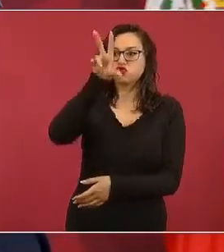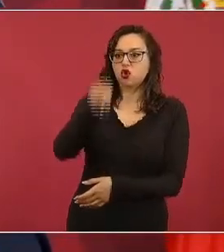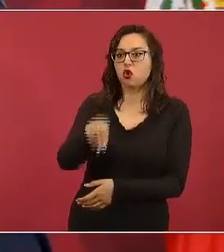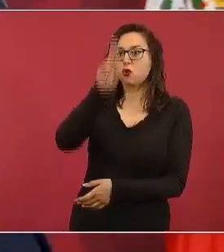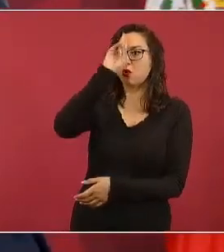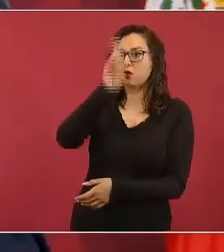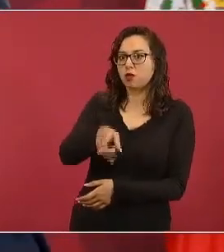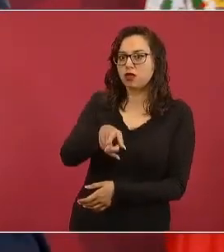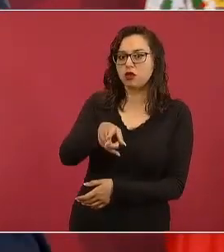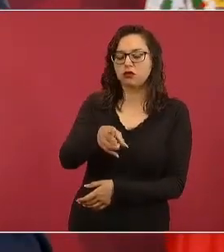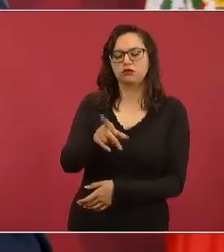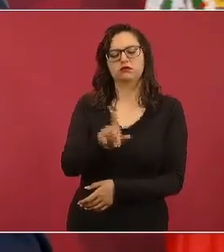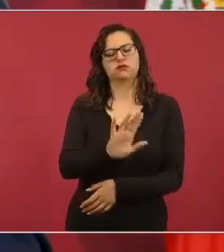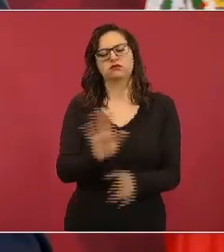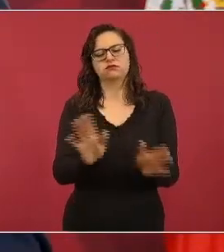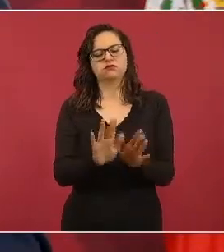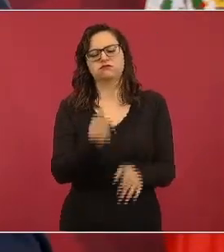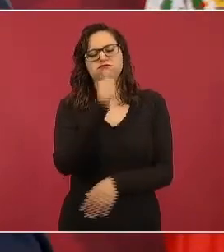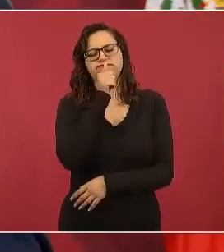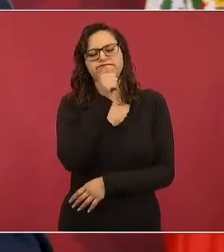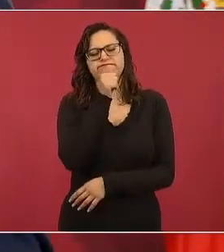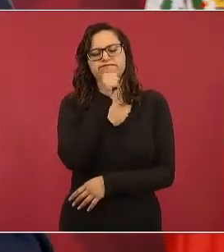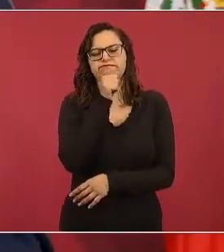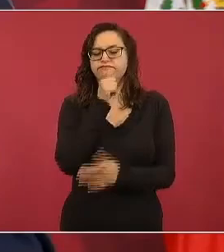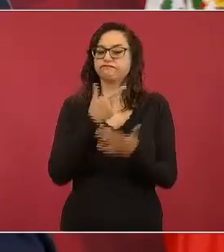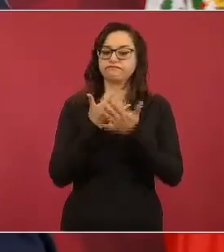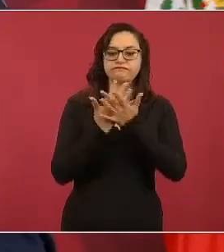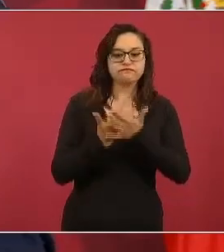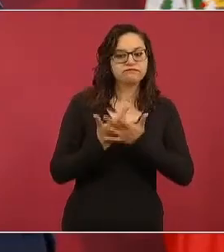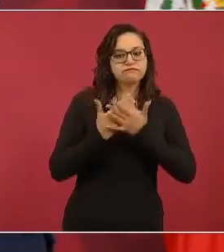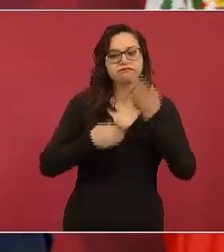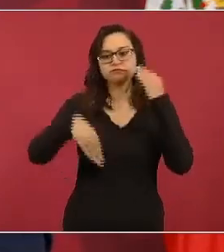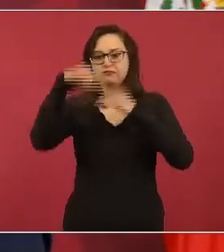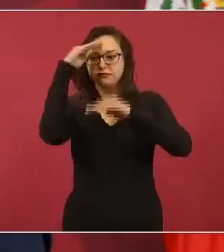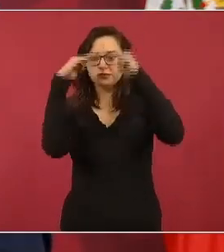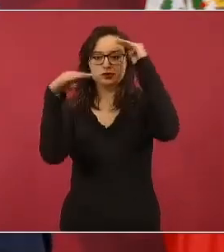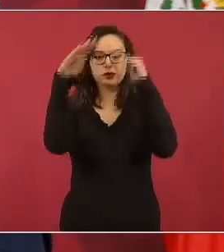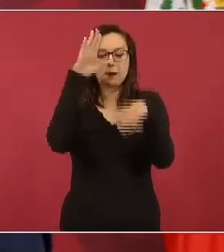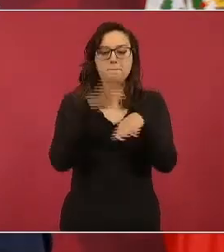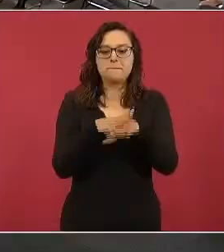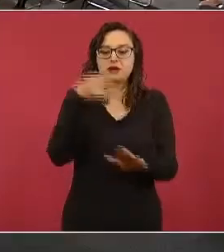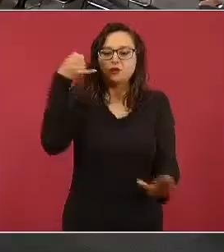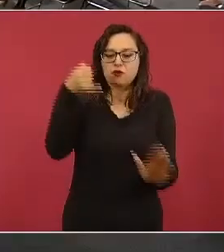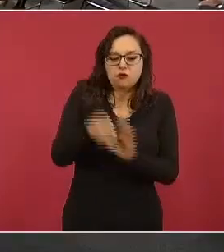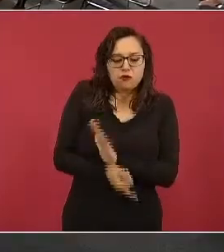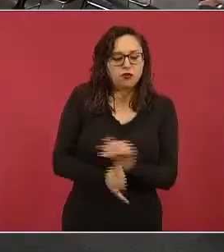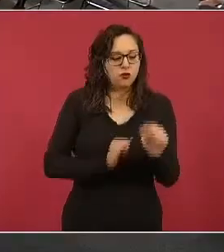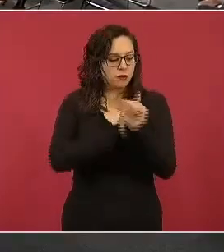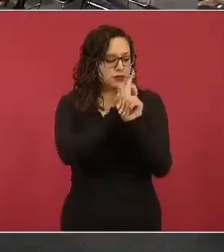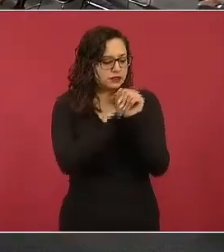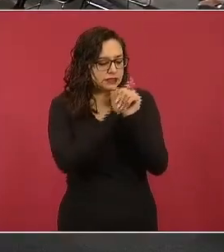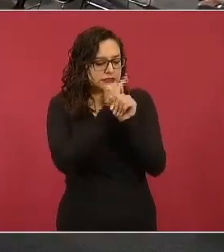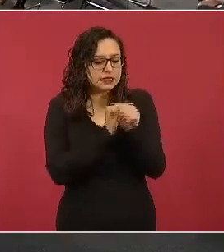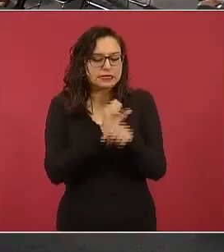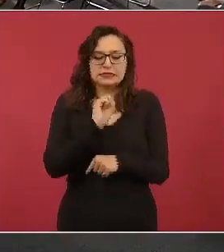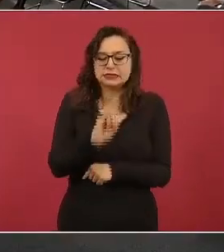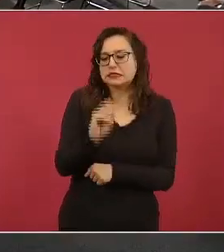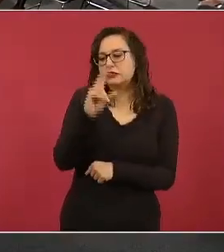nada de esto. Estamos analizando lo que más conviene lo que más nos